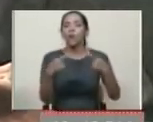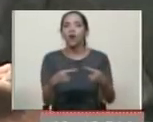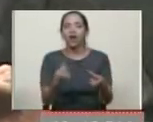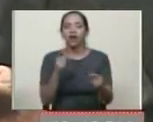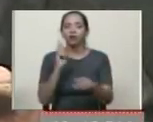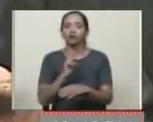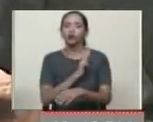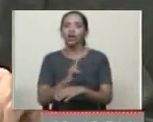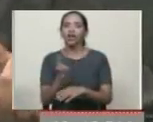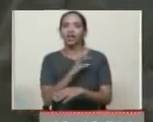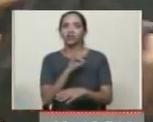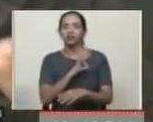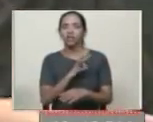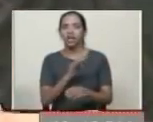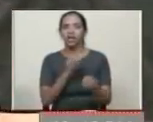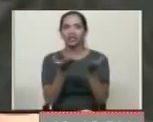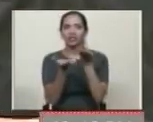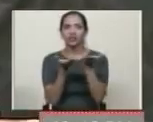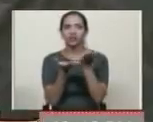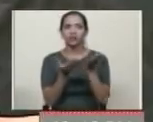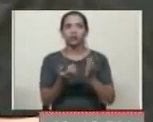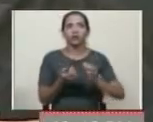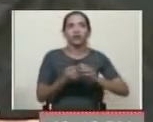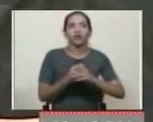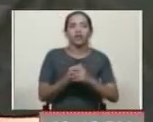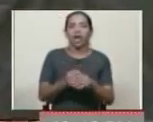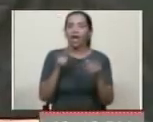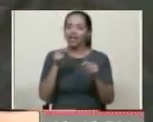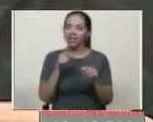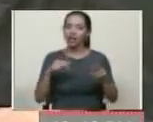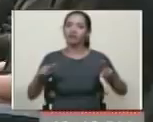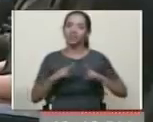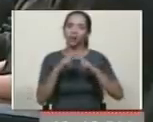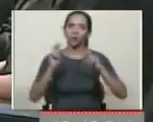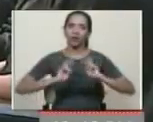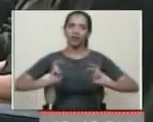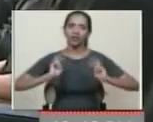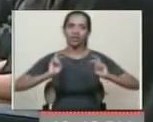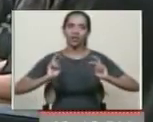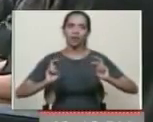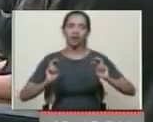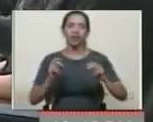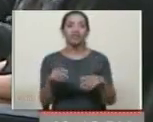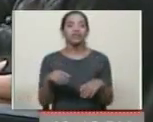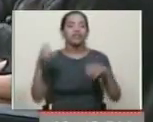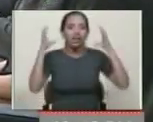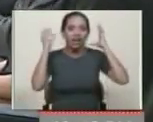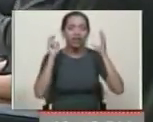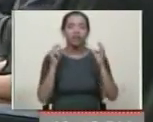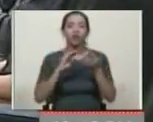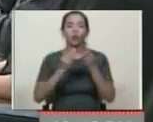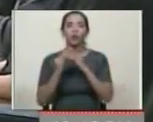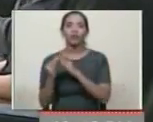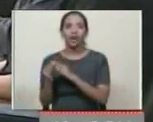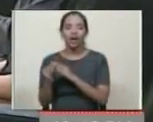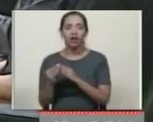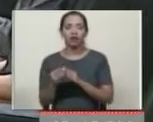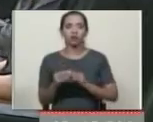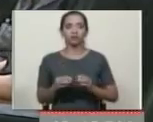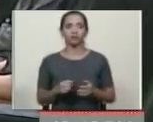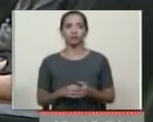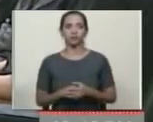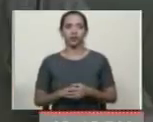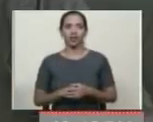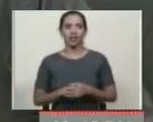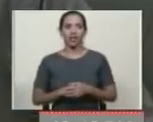fuera de servicio. Y ahí entromparon el tema de las radios comunitarias otra vez. Claro. Entromparon otra vez los